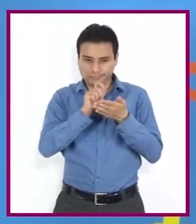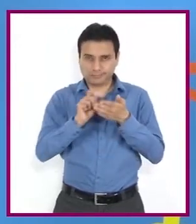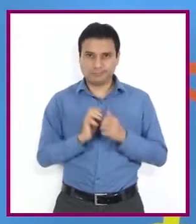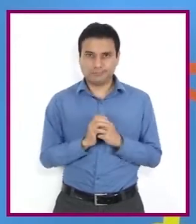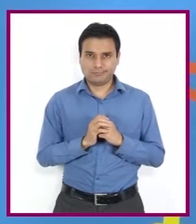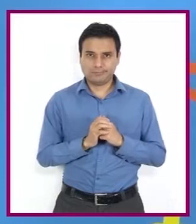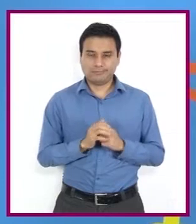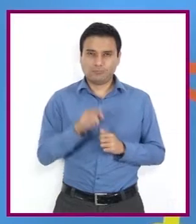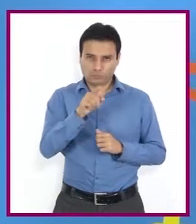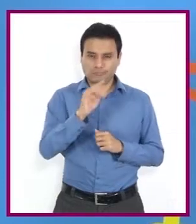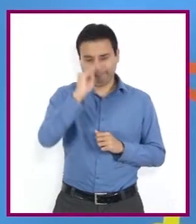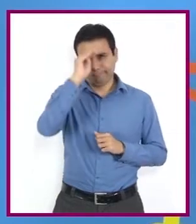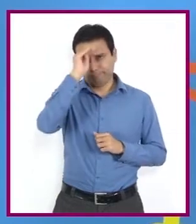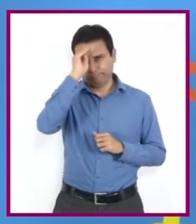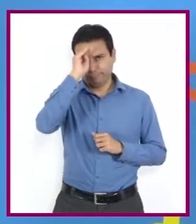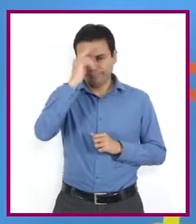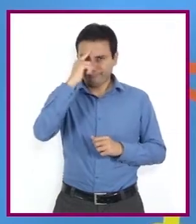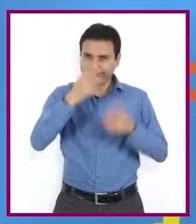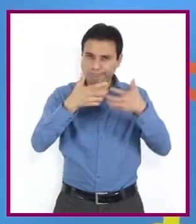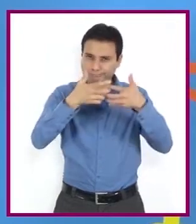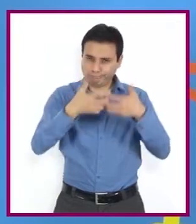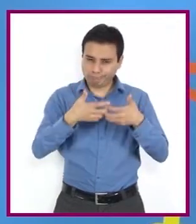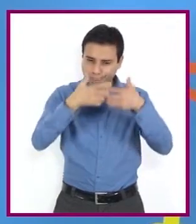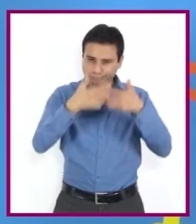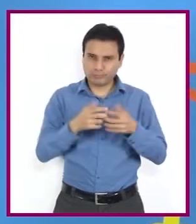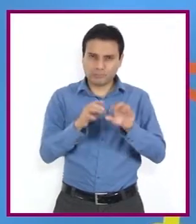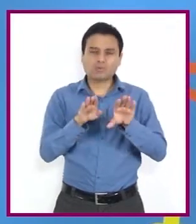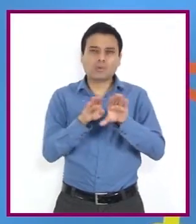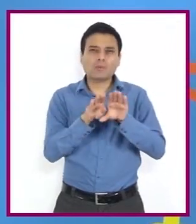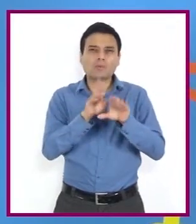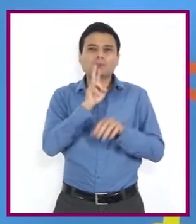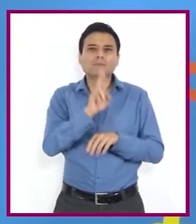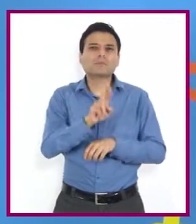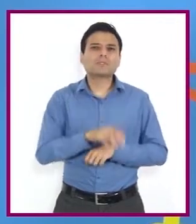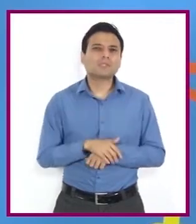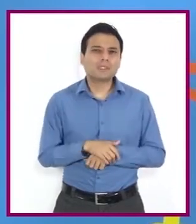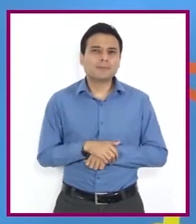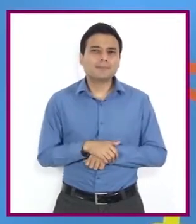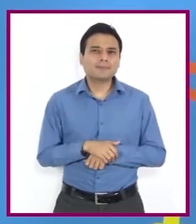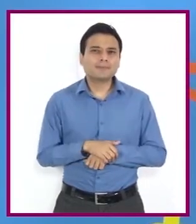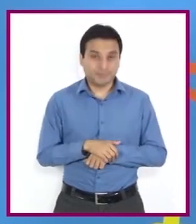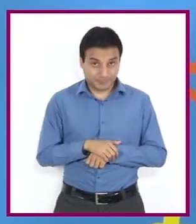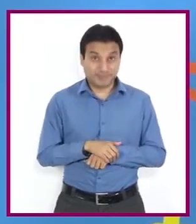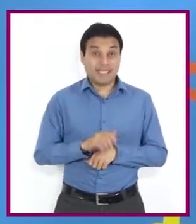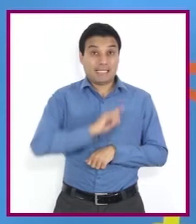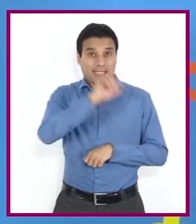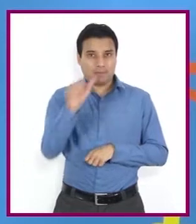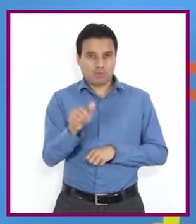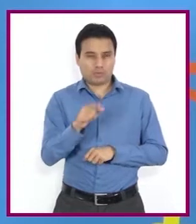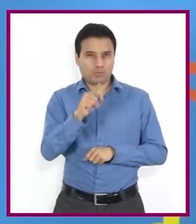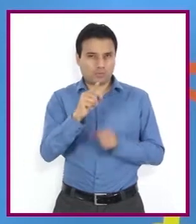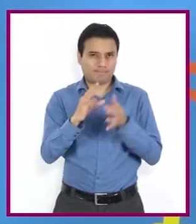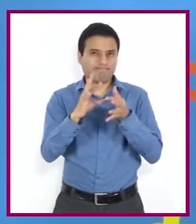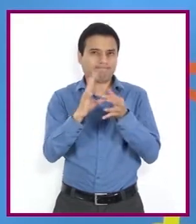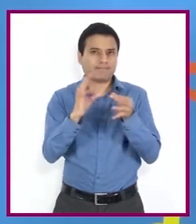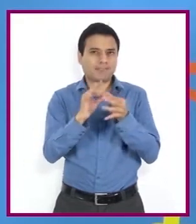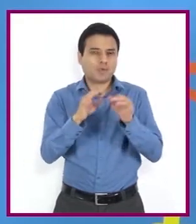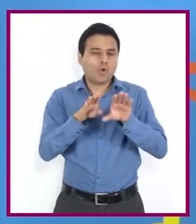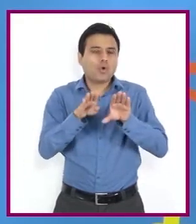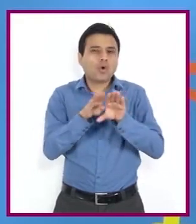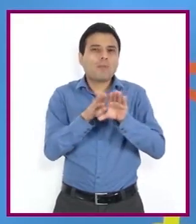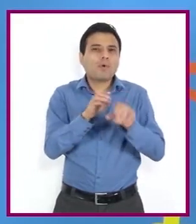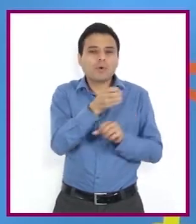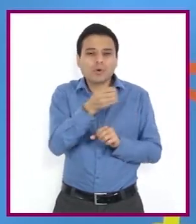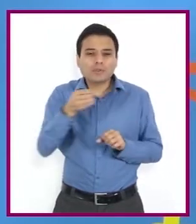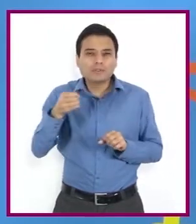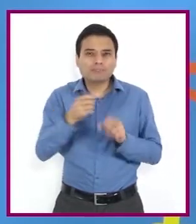el tiempo para pensar. ¿Cuál es la forma de resolver el problema? Después, describan el procedimiento que utilizarían